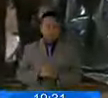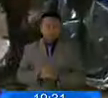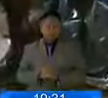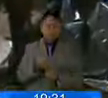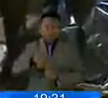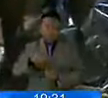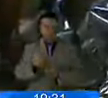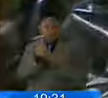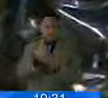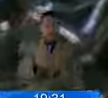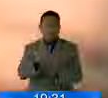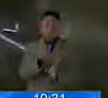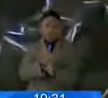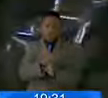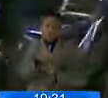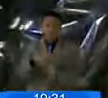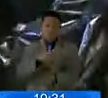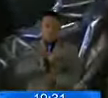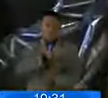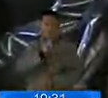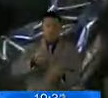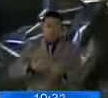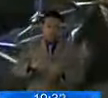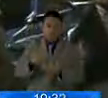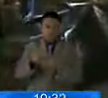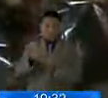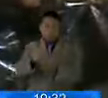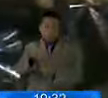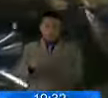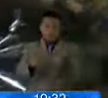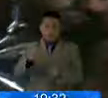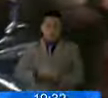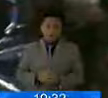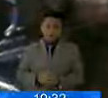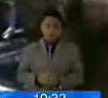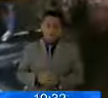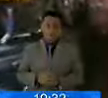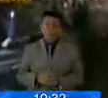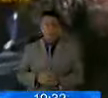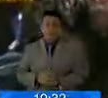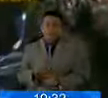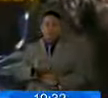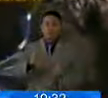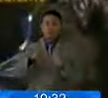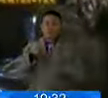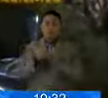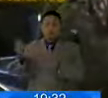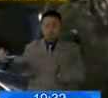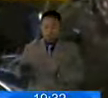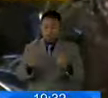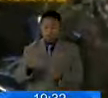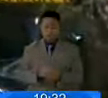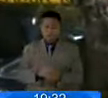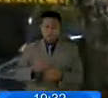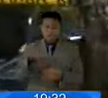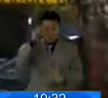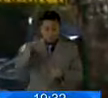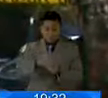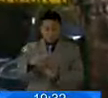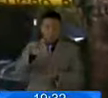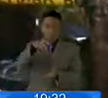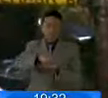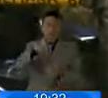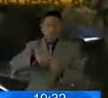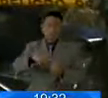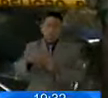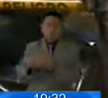apoyo psicológico desde el municipio de Quito, justamente a los familiares que se han dado cita. Recordemos que Cayambe y Quito es muy